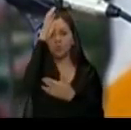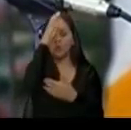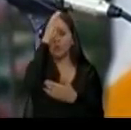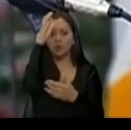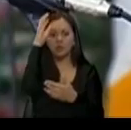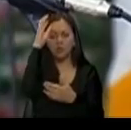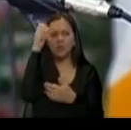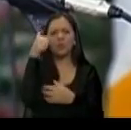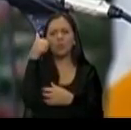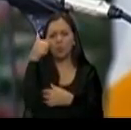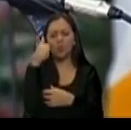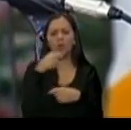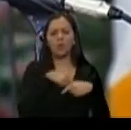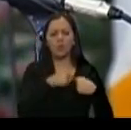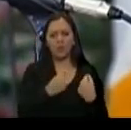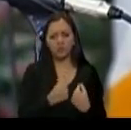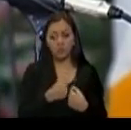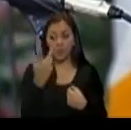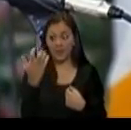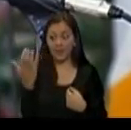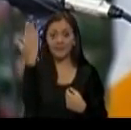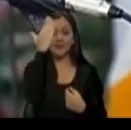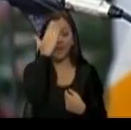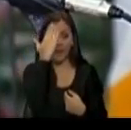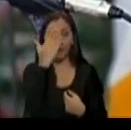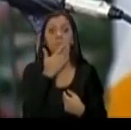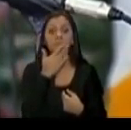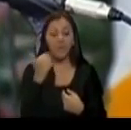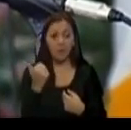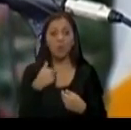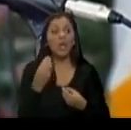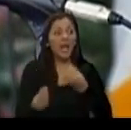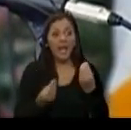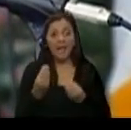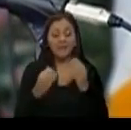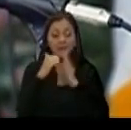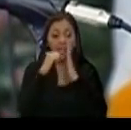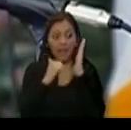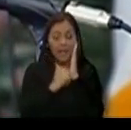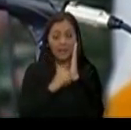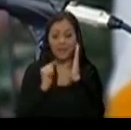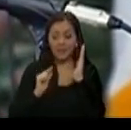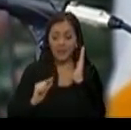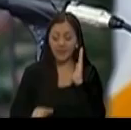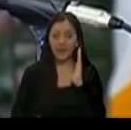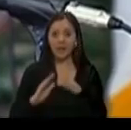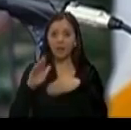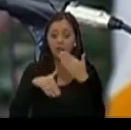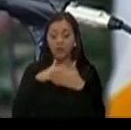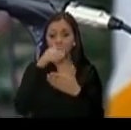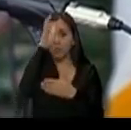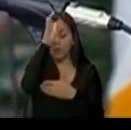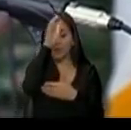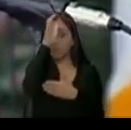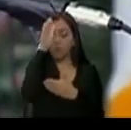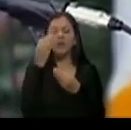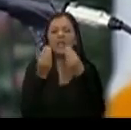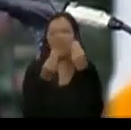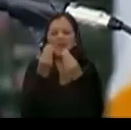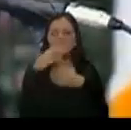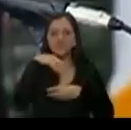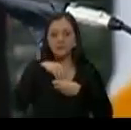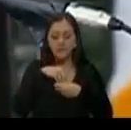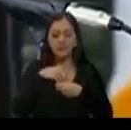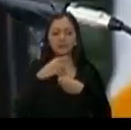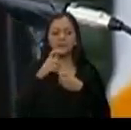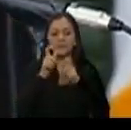buena voluntad que quiera enterarse un poco mejor de lo que pregona la Iglesia Católica y de lo que tratamos de vivir los